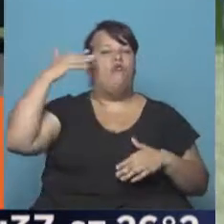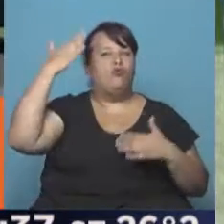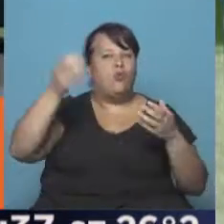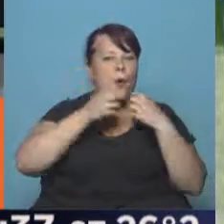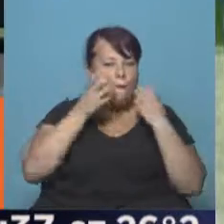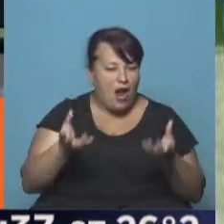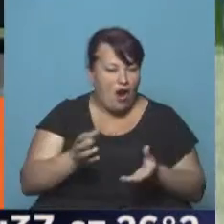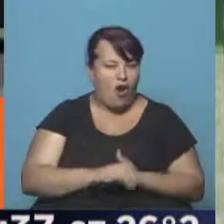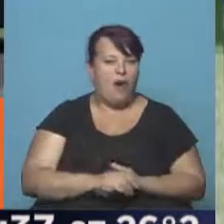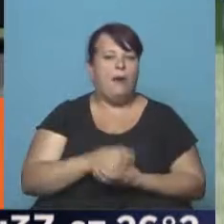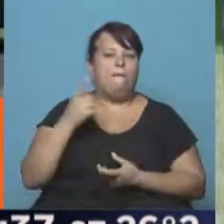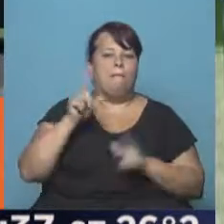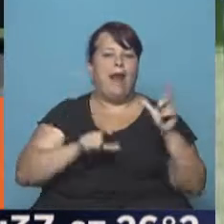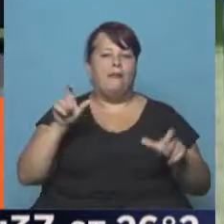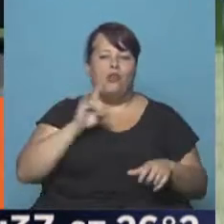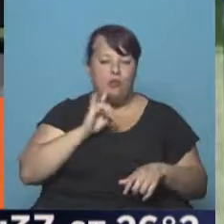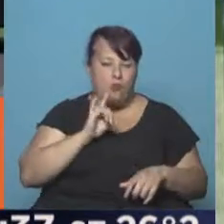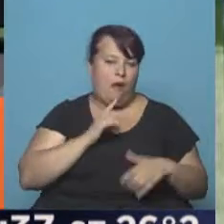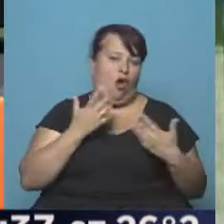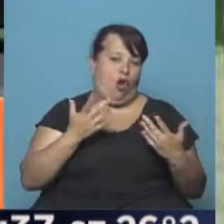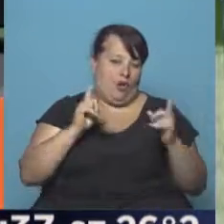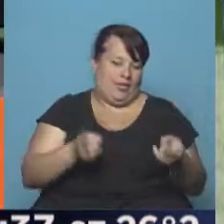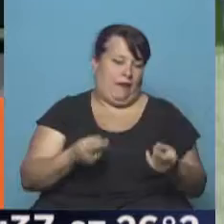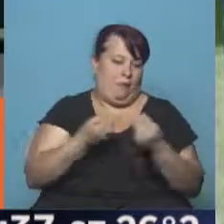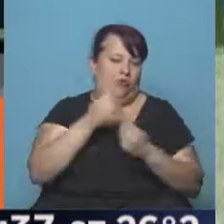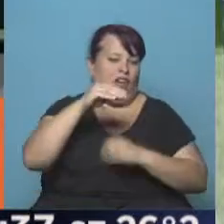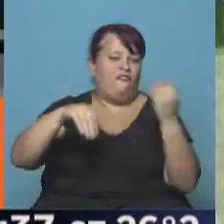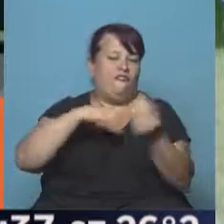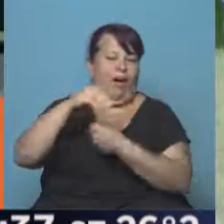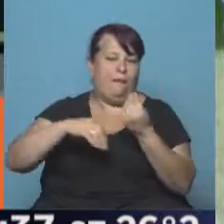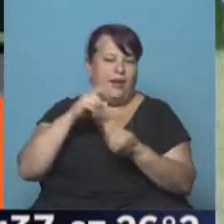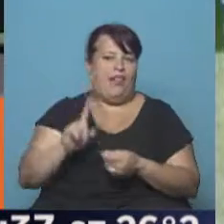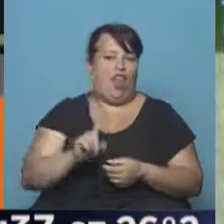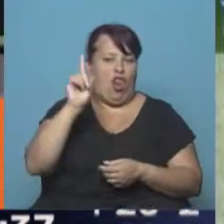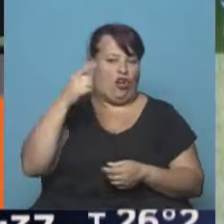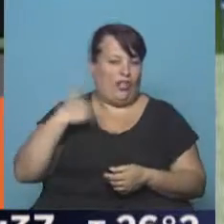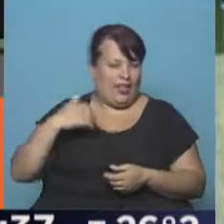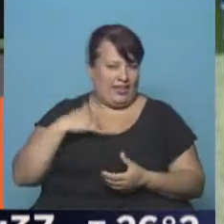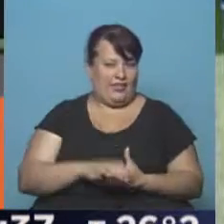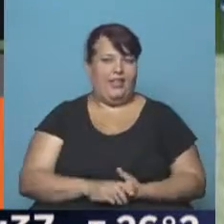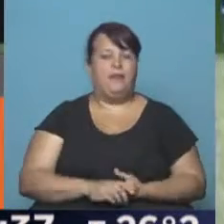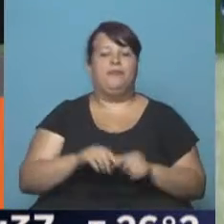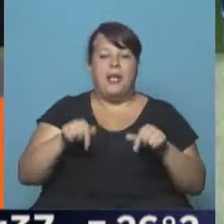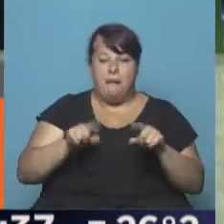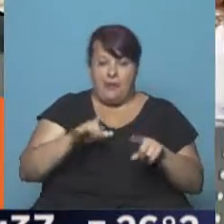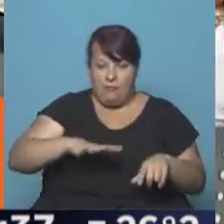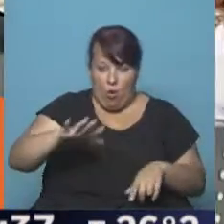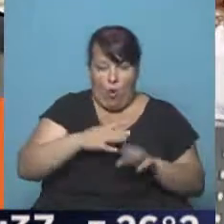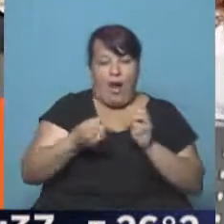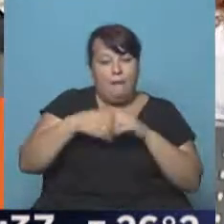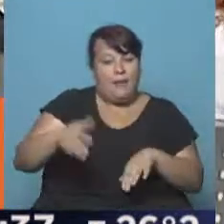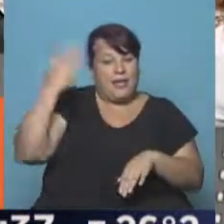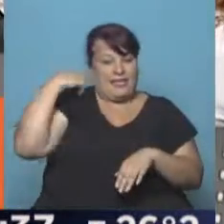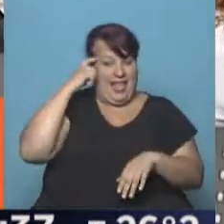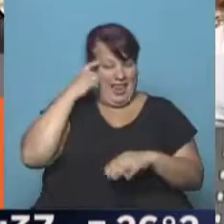mejor para los tucumanos y obviamente para mucha familia del norte argentino en este mismo lugar a principio de